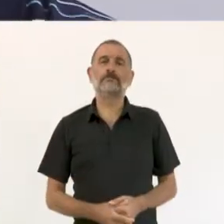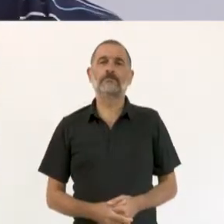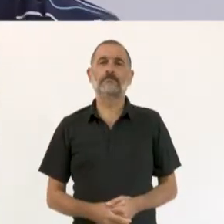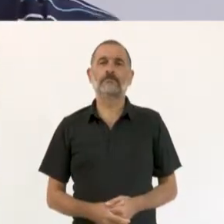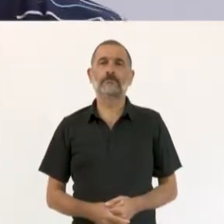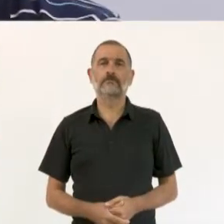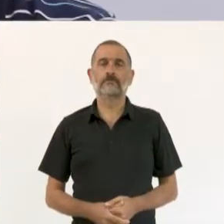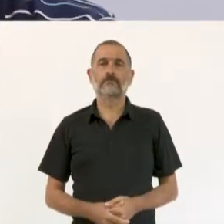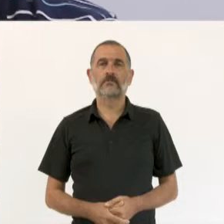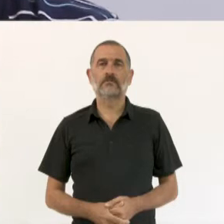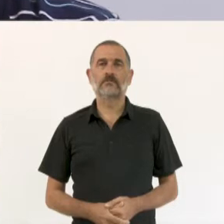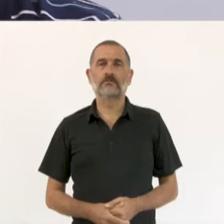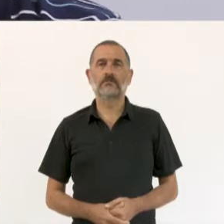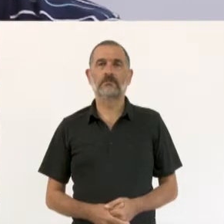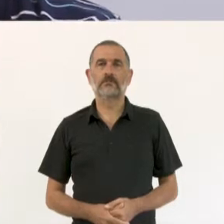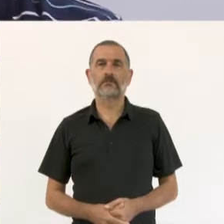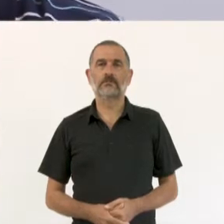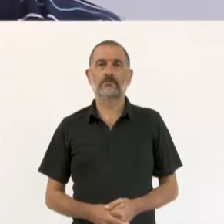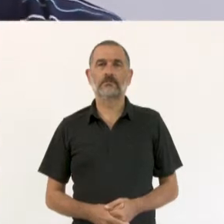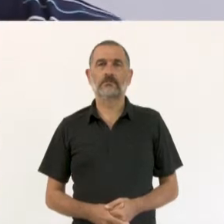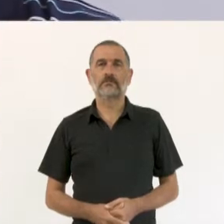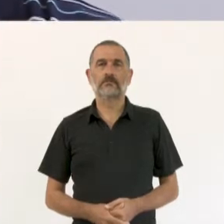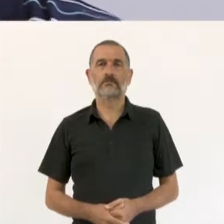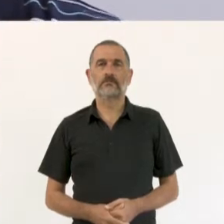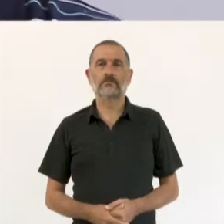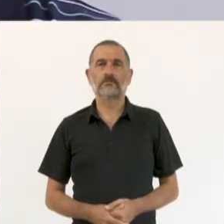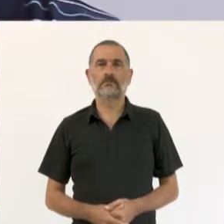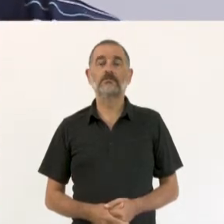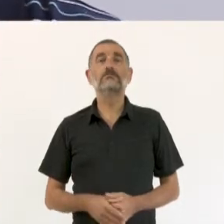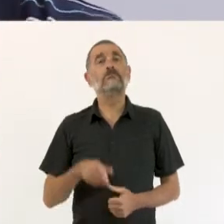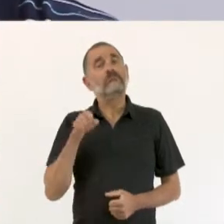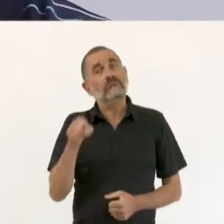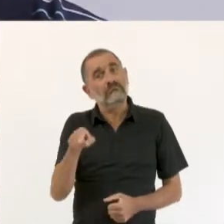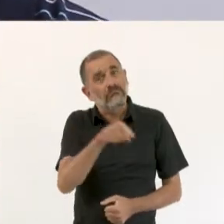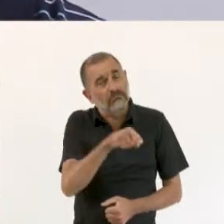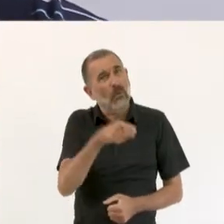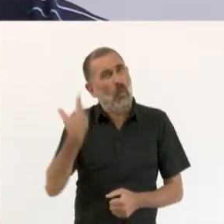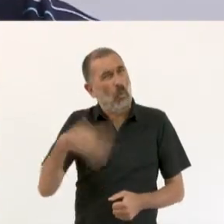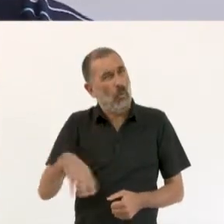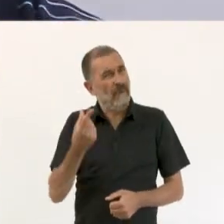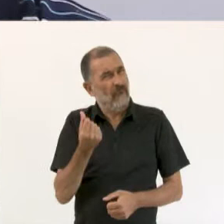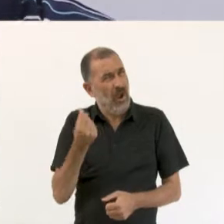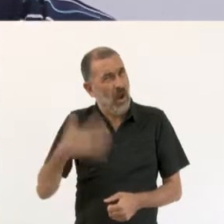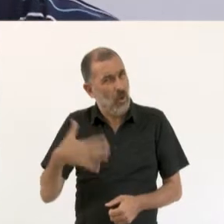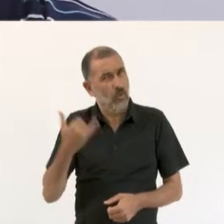comunidades. En ese sentido, digamos, ha sido muy, muy, muy valioso su aporte, ¿no?